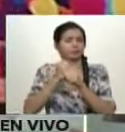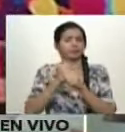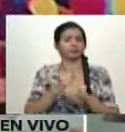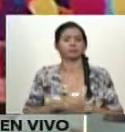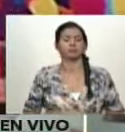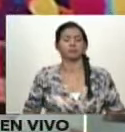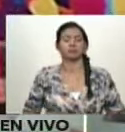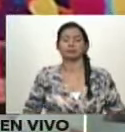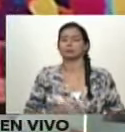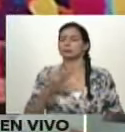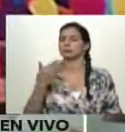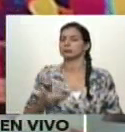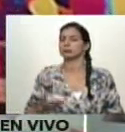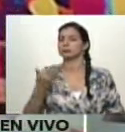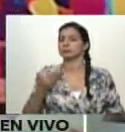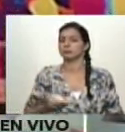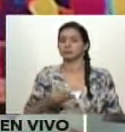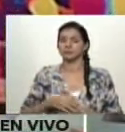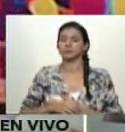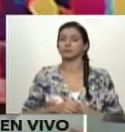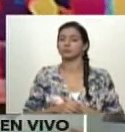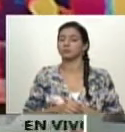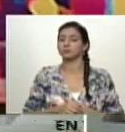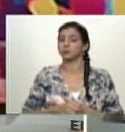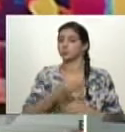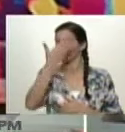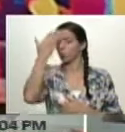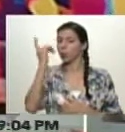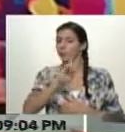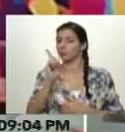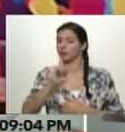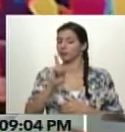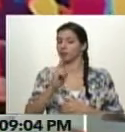muy importante, que no debemos descuidar.